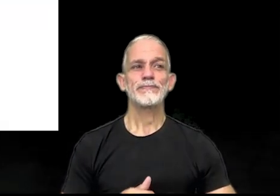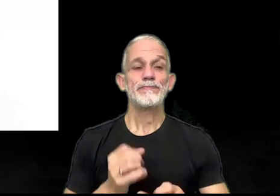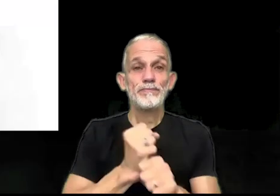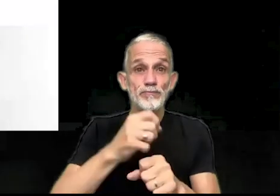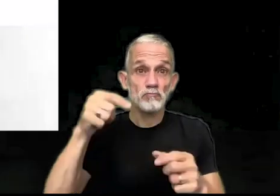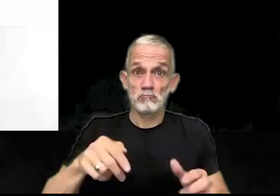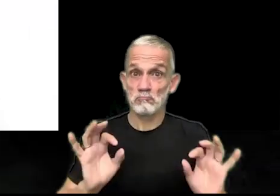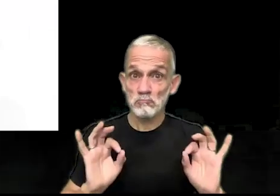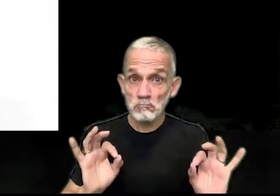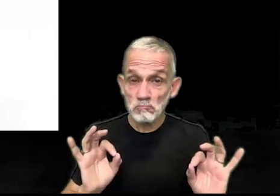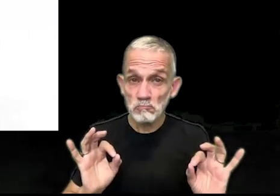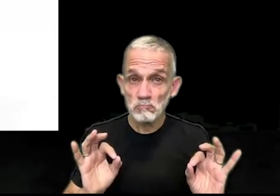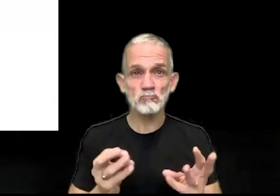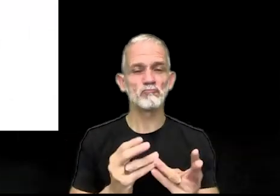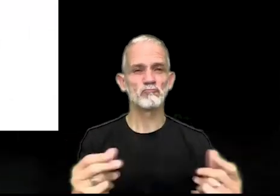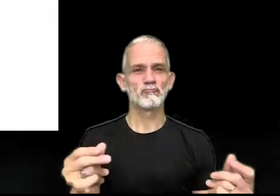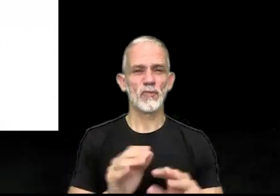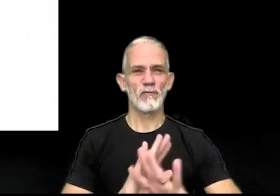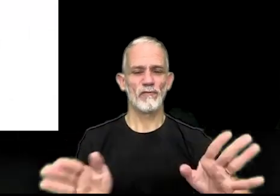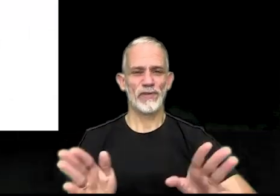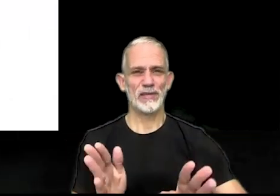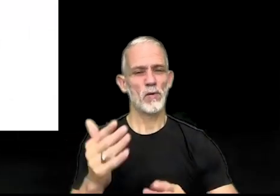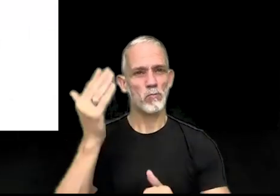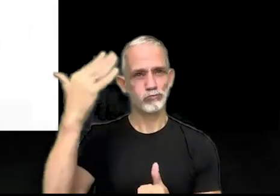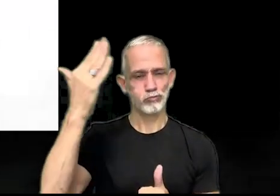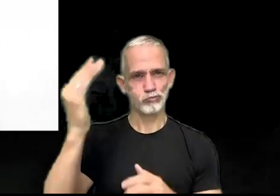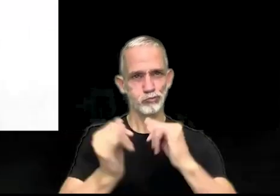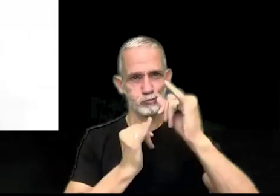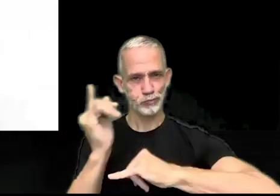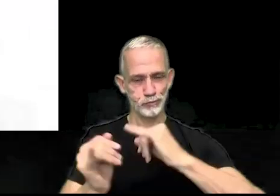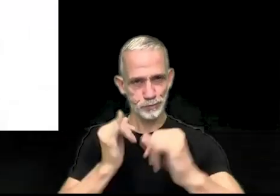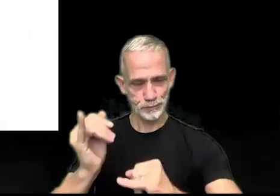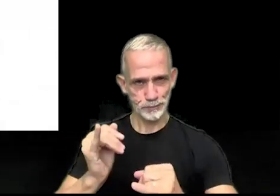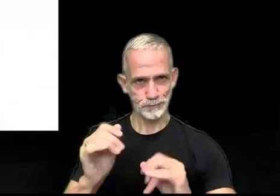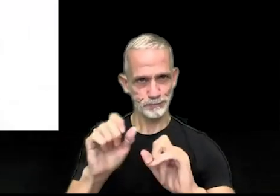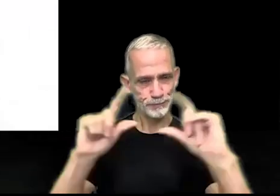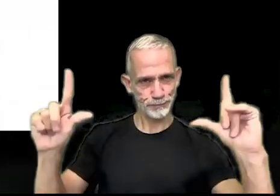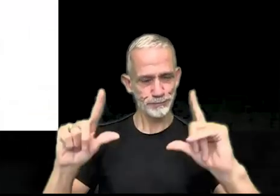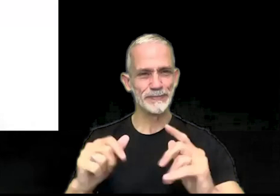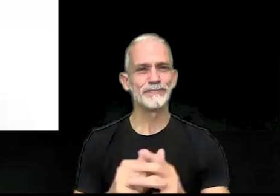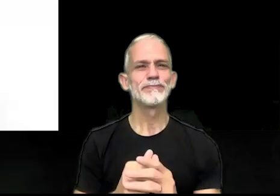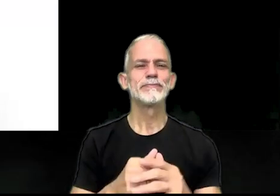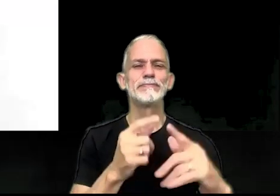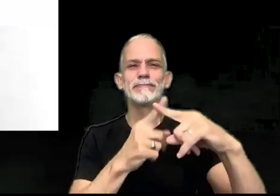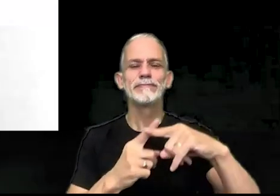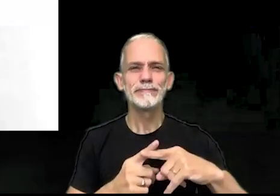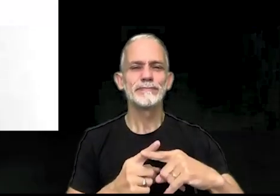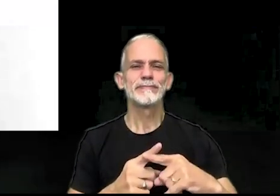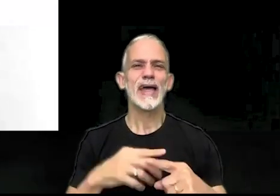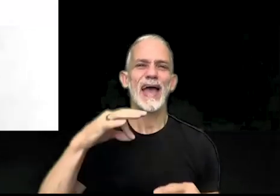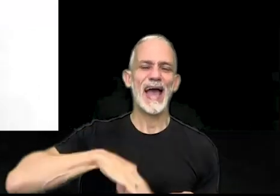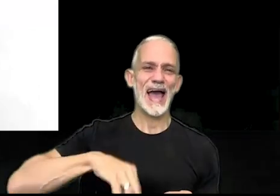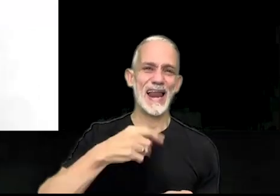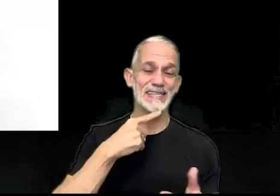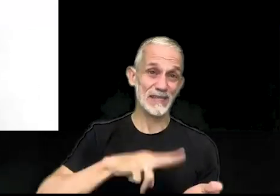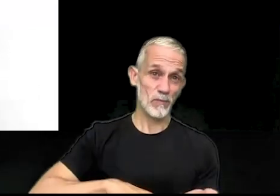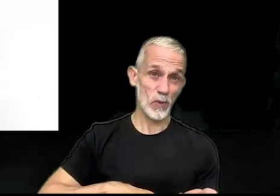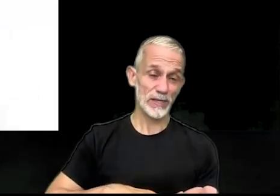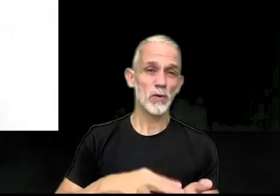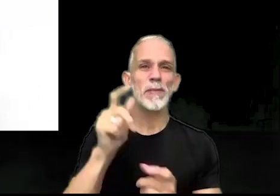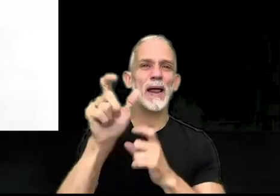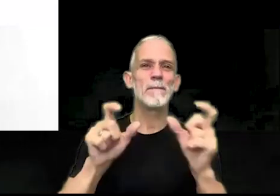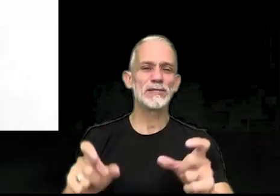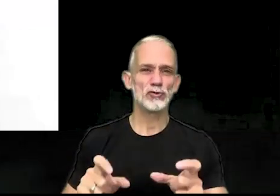Y hasta aquí la presentación de la determinación de ganancias